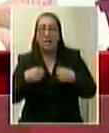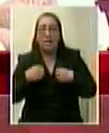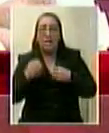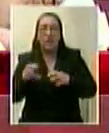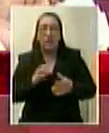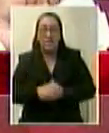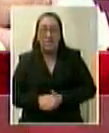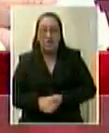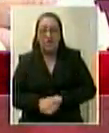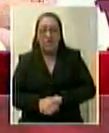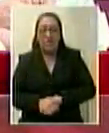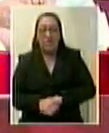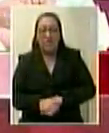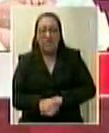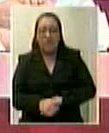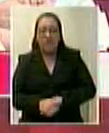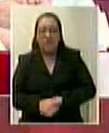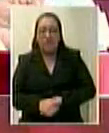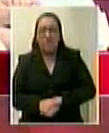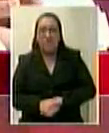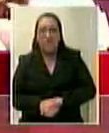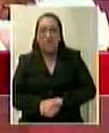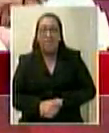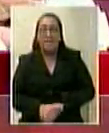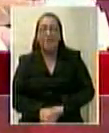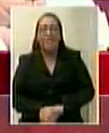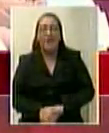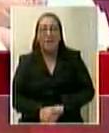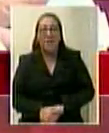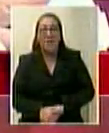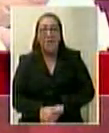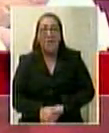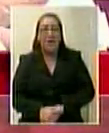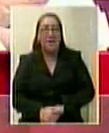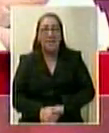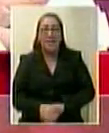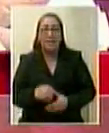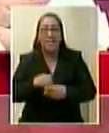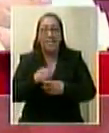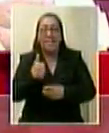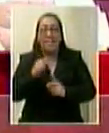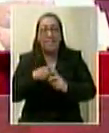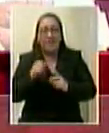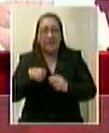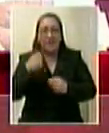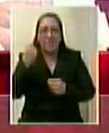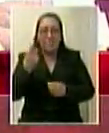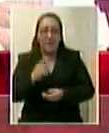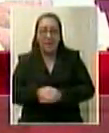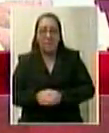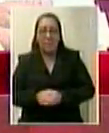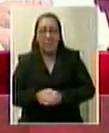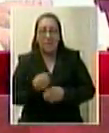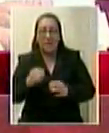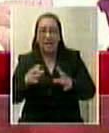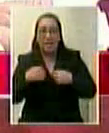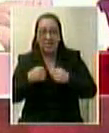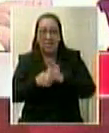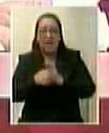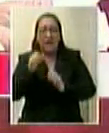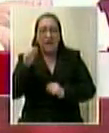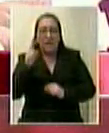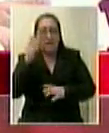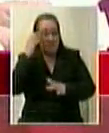presentados y se ha llegado a determinar lo siguiente. En el acta de entendimiento se reconoce el derecho